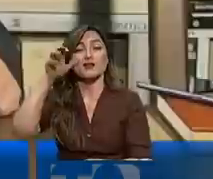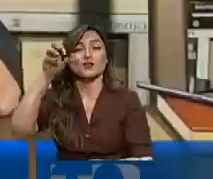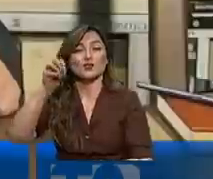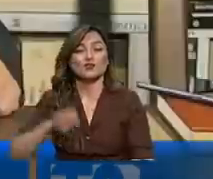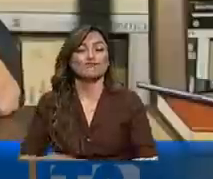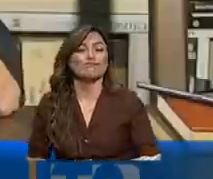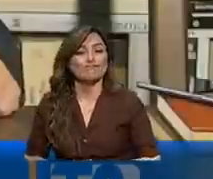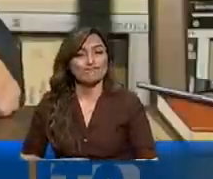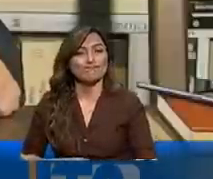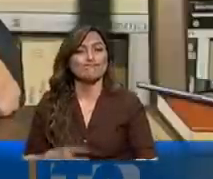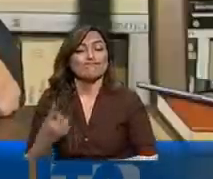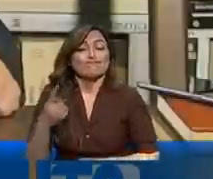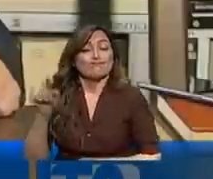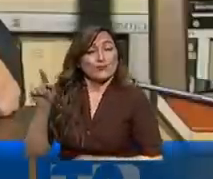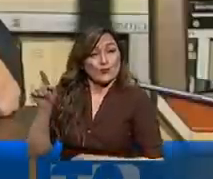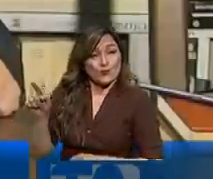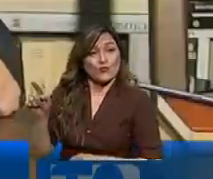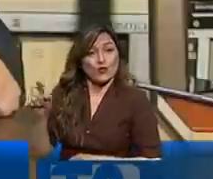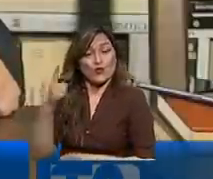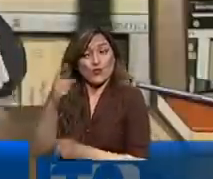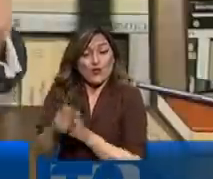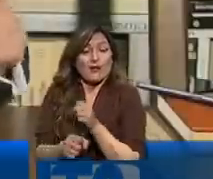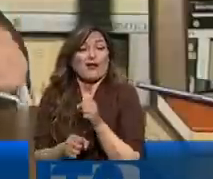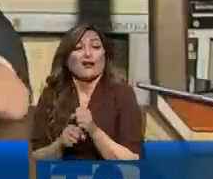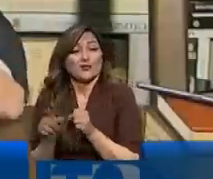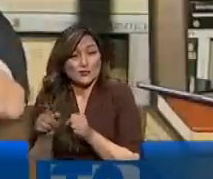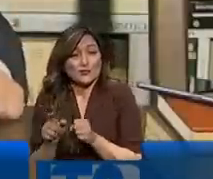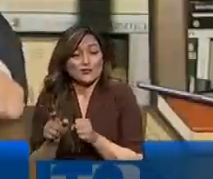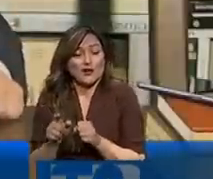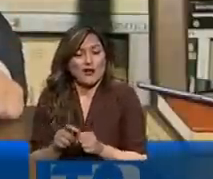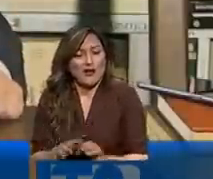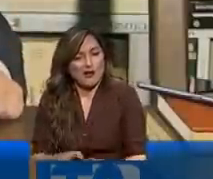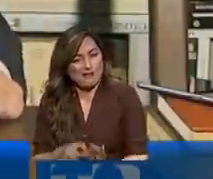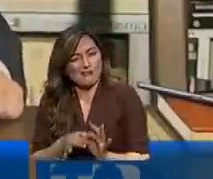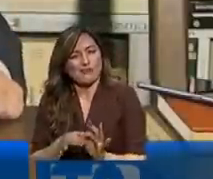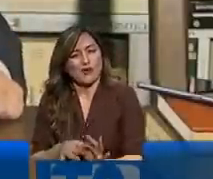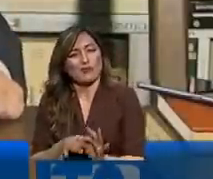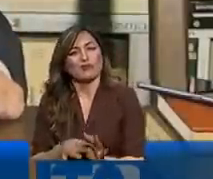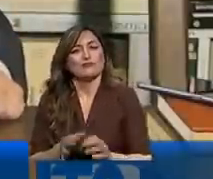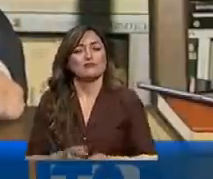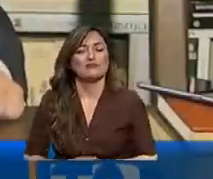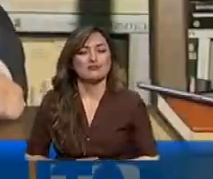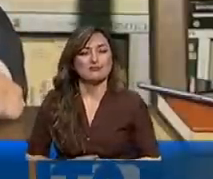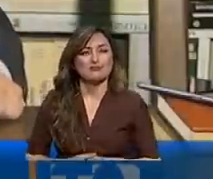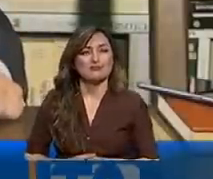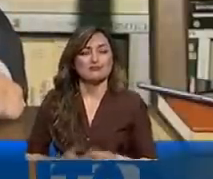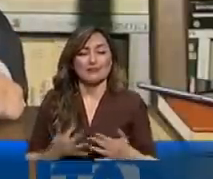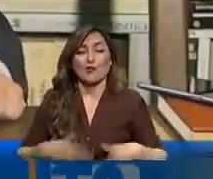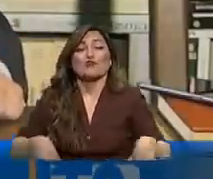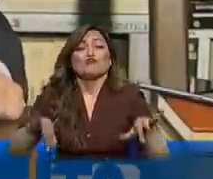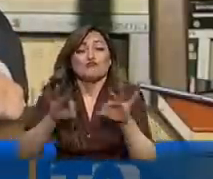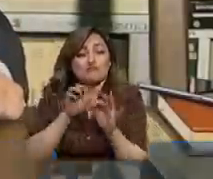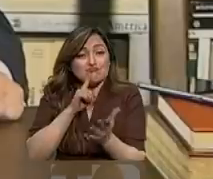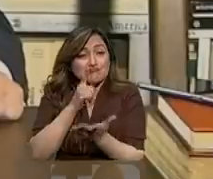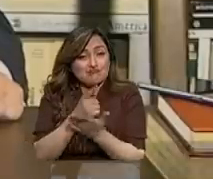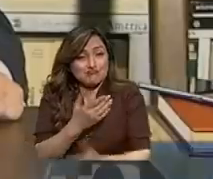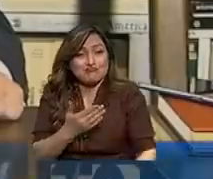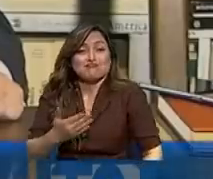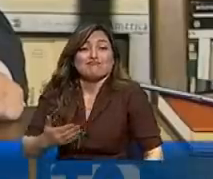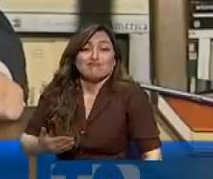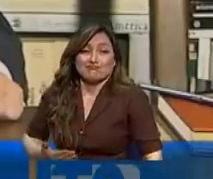República. Uno de ellos hasta hace menos de un año, su gran aliado. Indispensable un verdadero